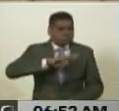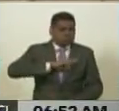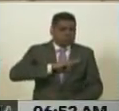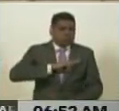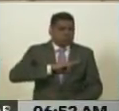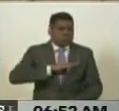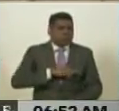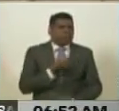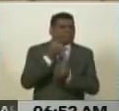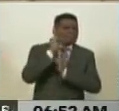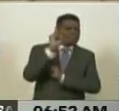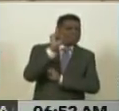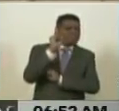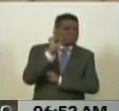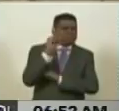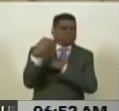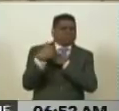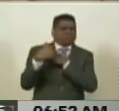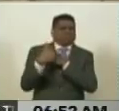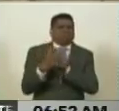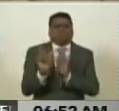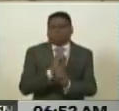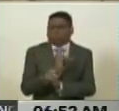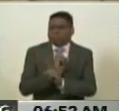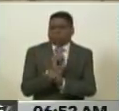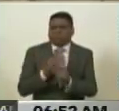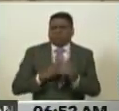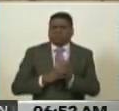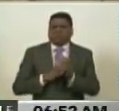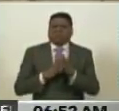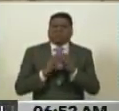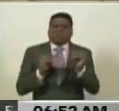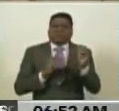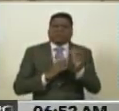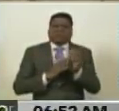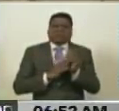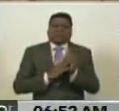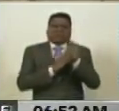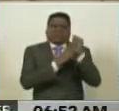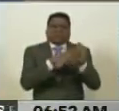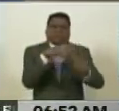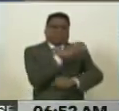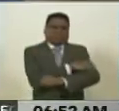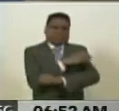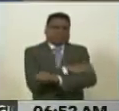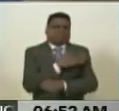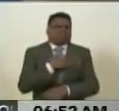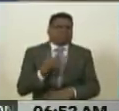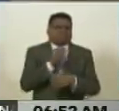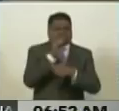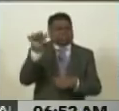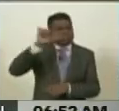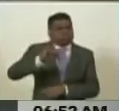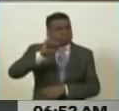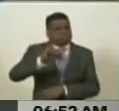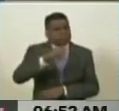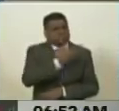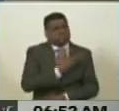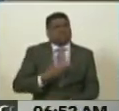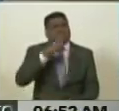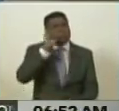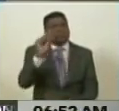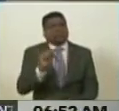discreción y en toda trinchera a la guerra económica que lideriza la oposición, que ha puesto al fracaso del gobierno del presidente Maduro. Ahora, ellos no se van a quedar con este